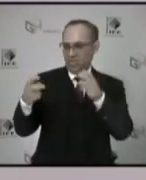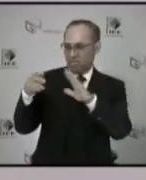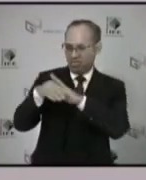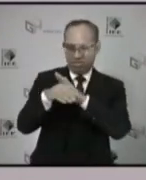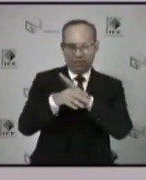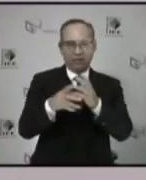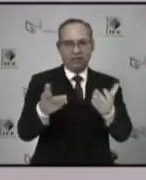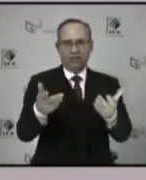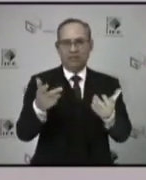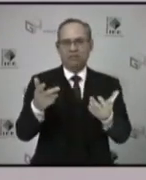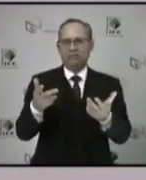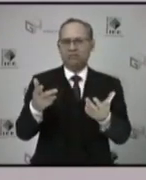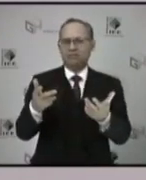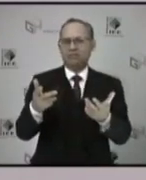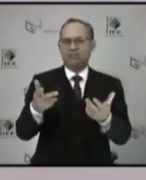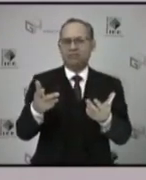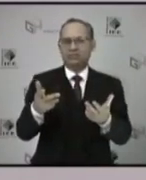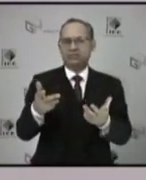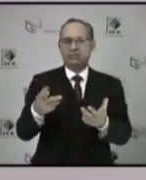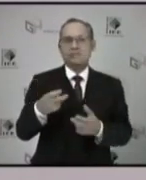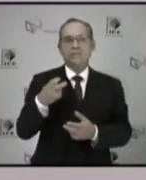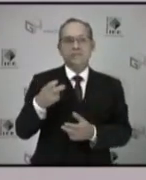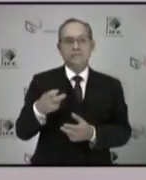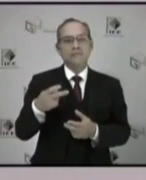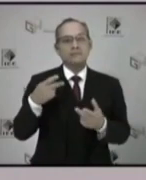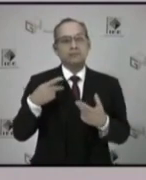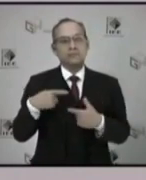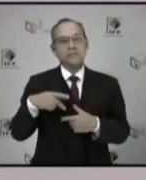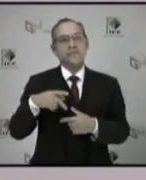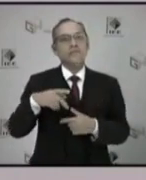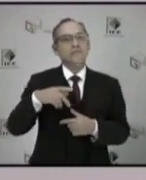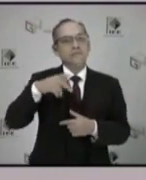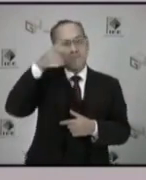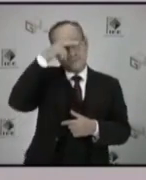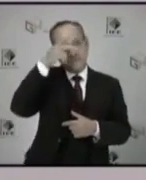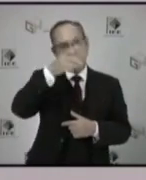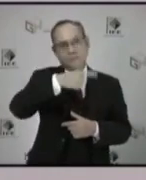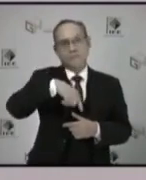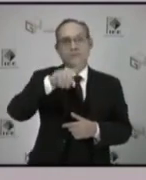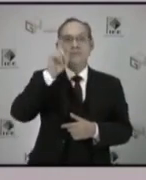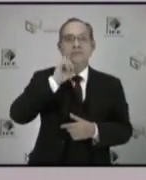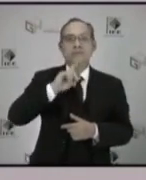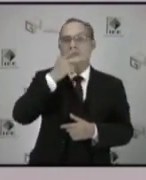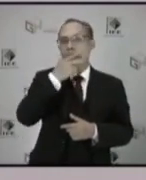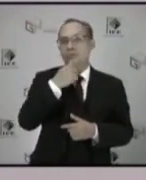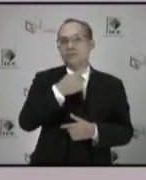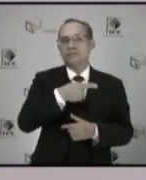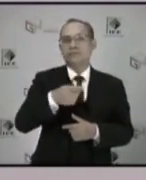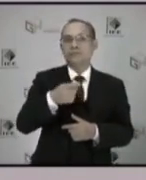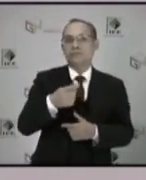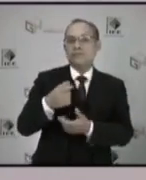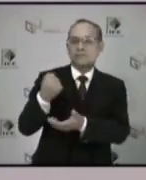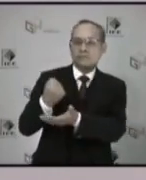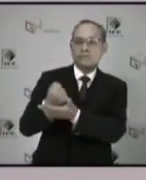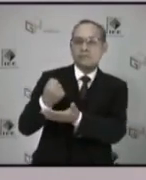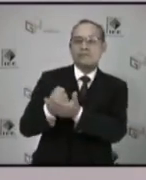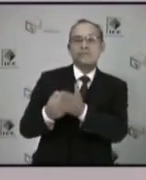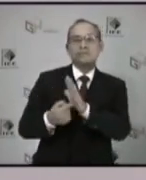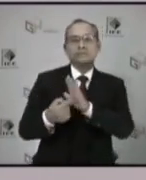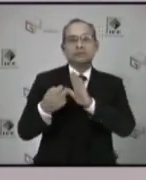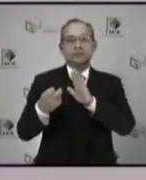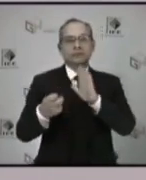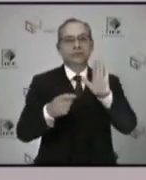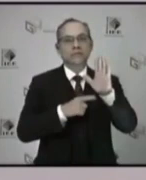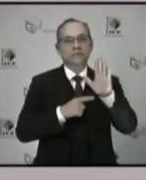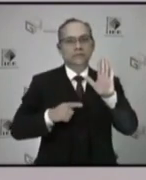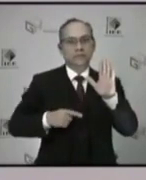Los hidalguenses nos exigen a quienes tenemos el deseo de gobernar que seamos serios,